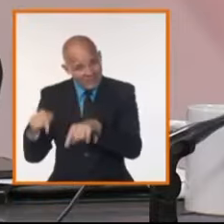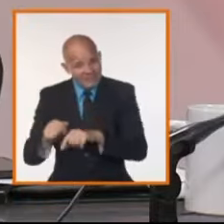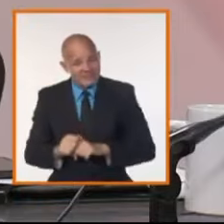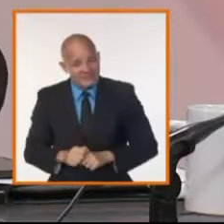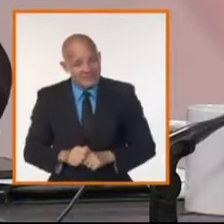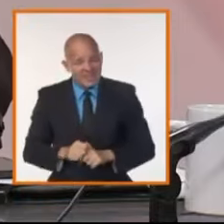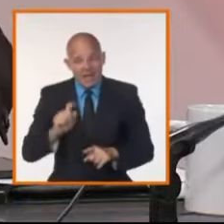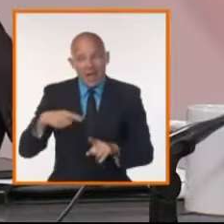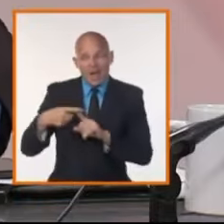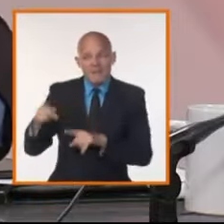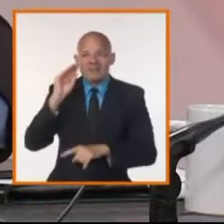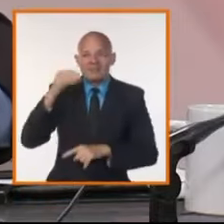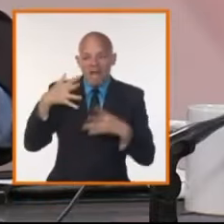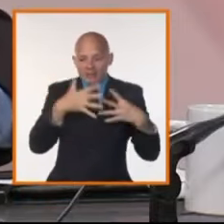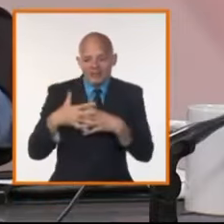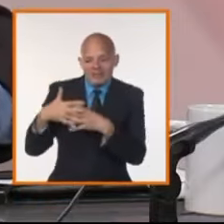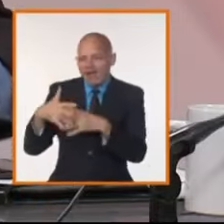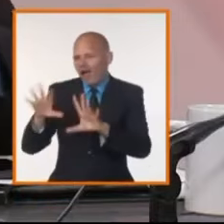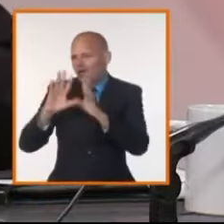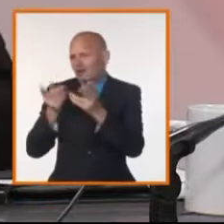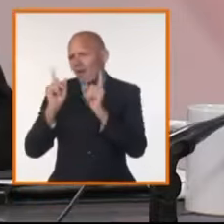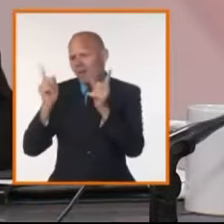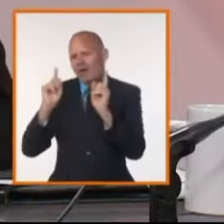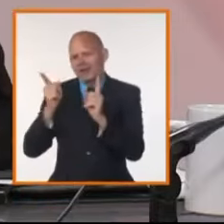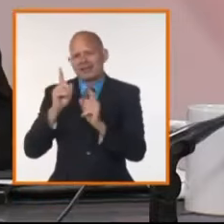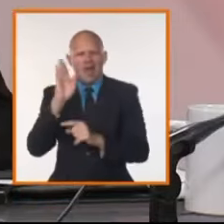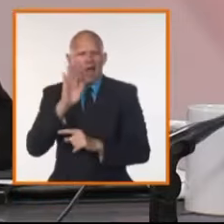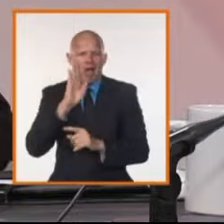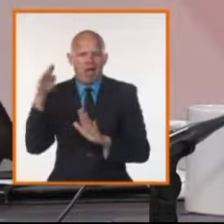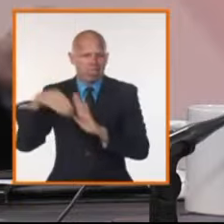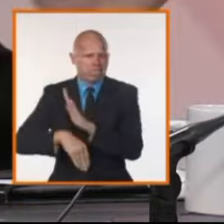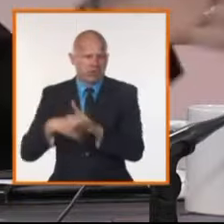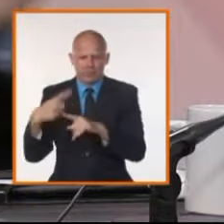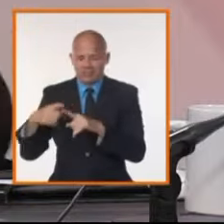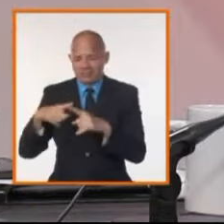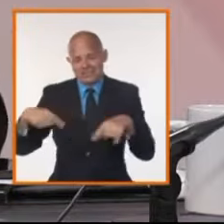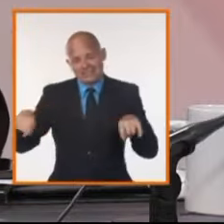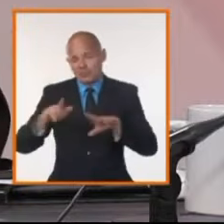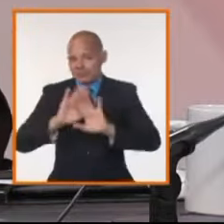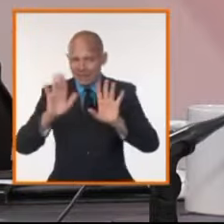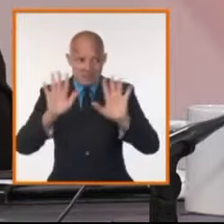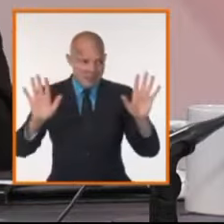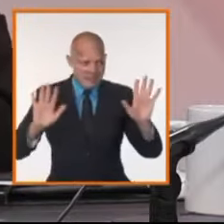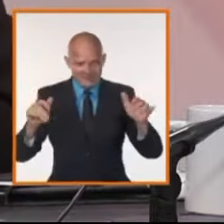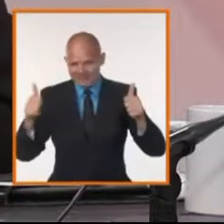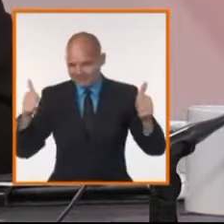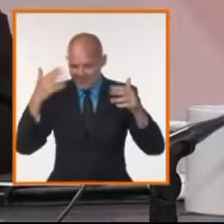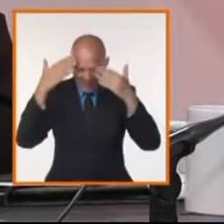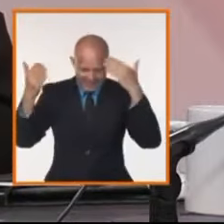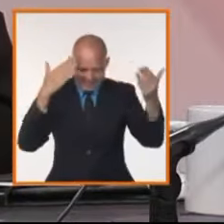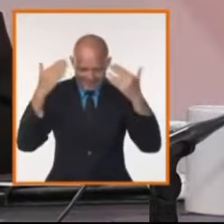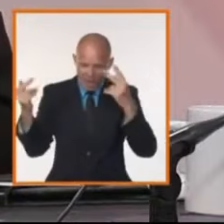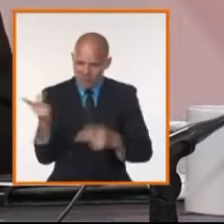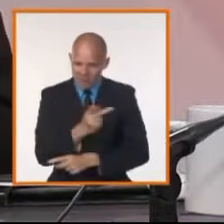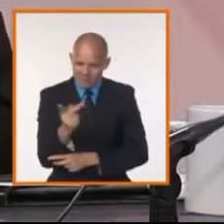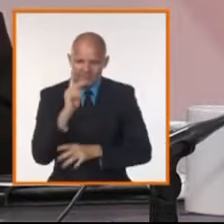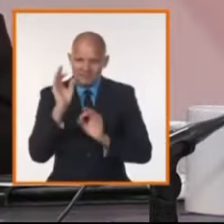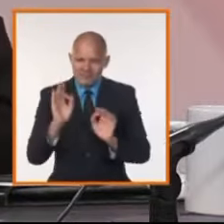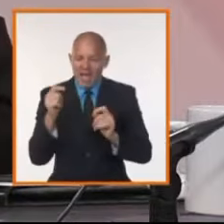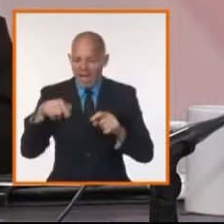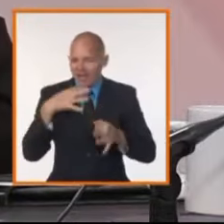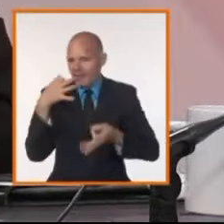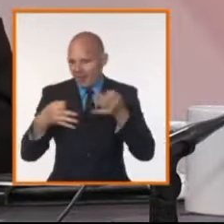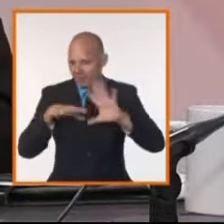de Estados Unidos viviendo a partir de todas esas posiciones Bueno gracias Ana y Oliver por este